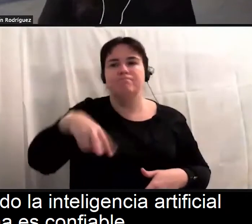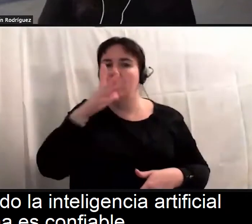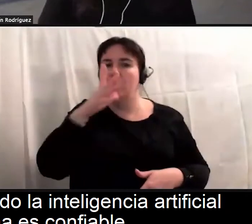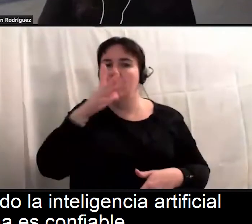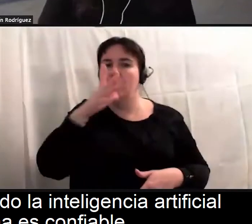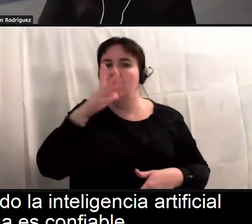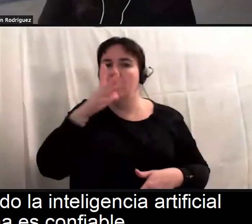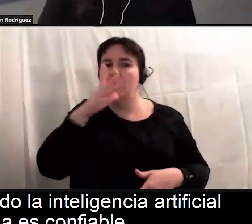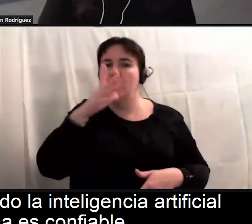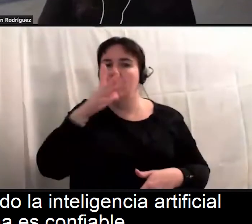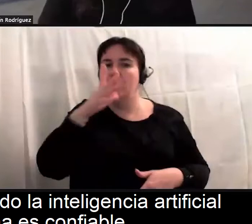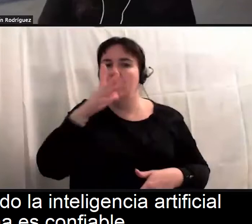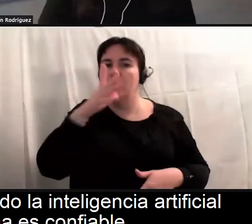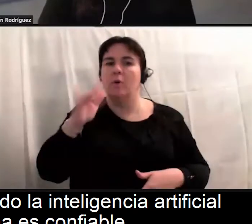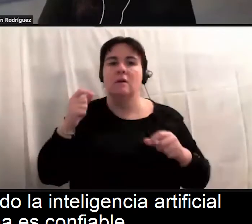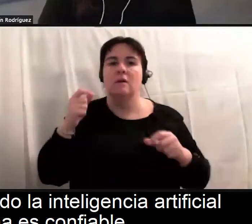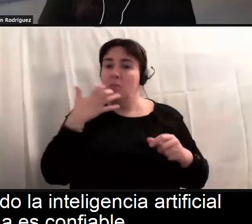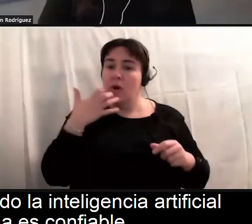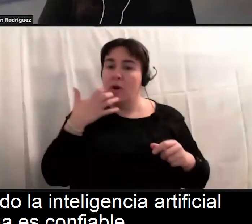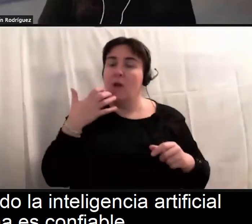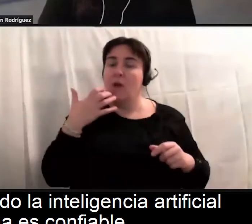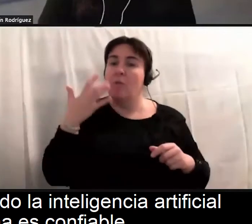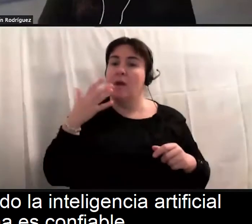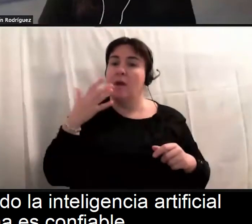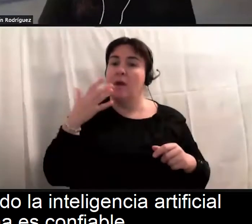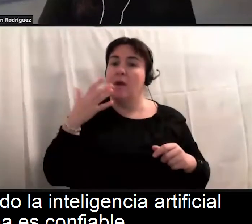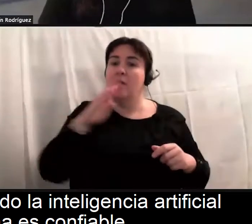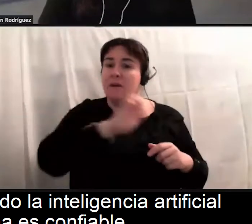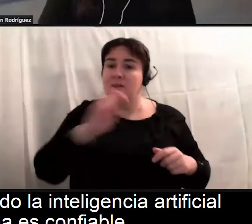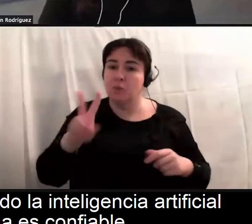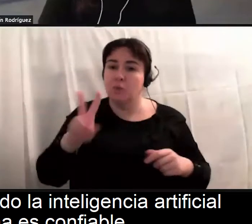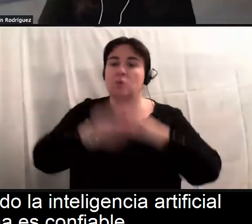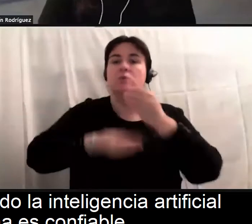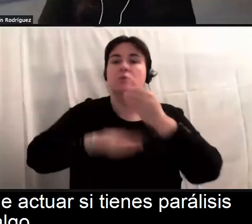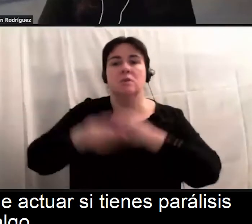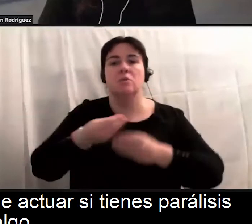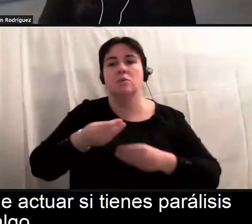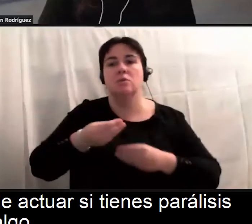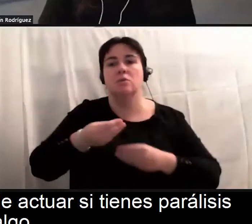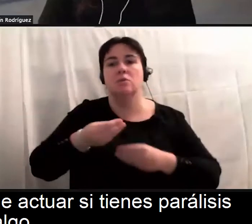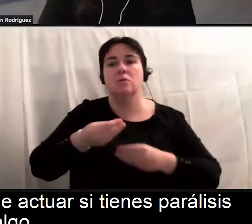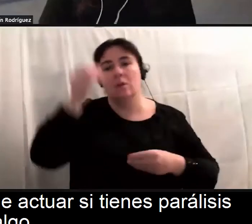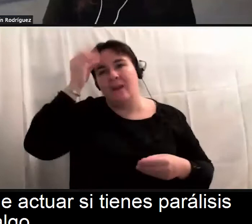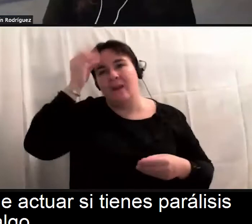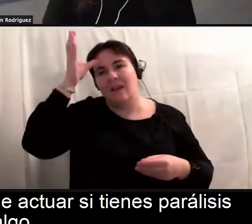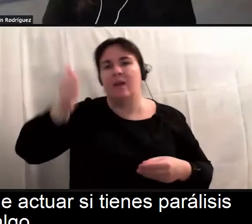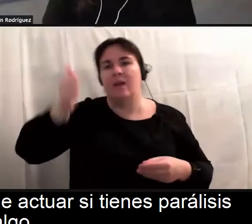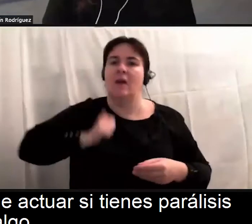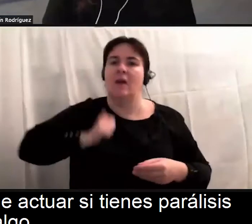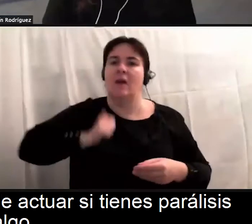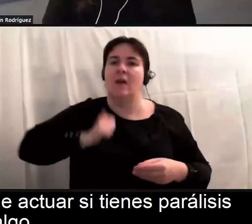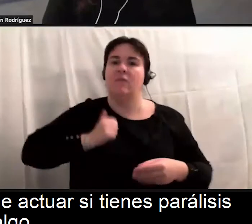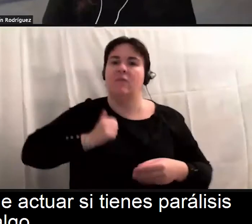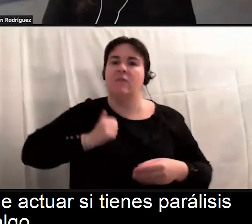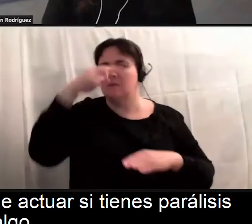utilizando inteligencia artificial para ver si alguien es de confianza. Una entrevista que haces con